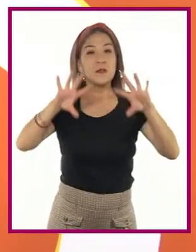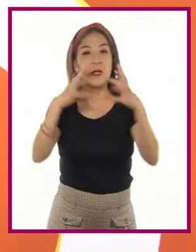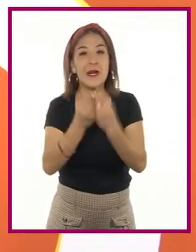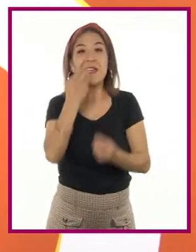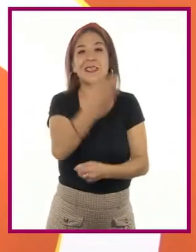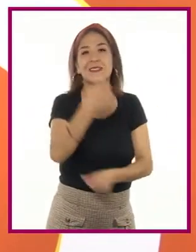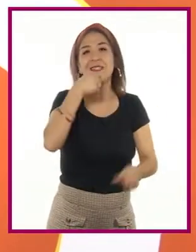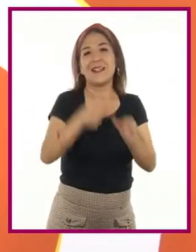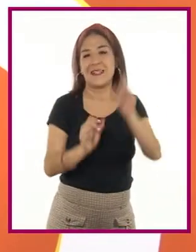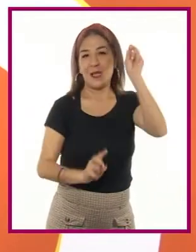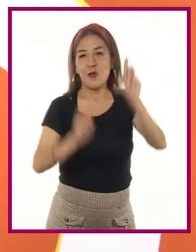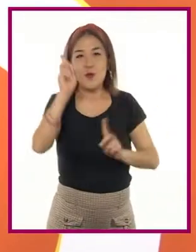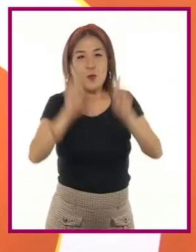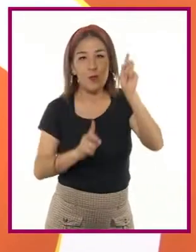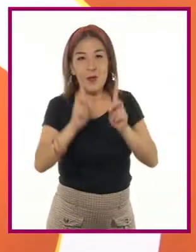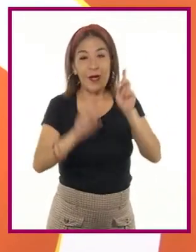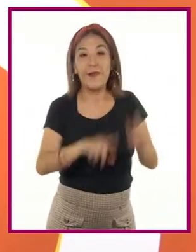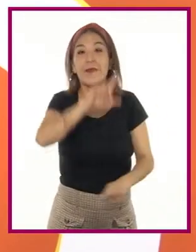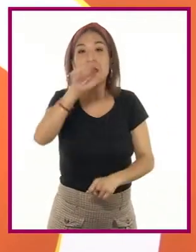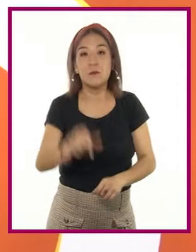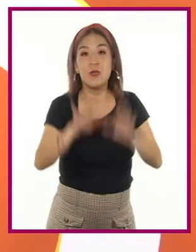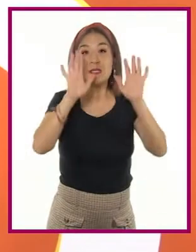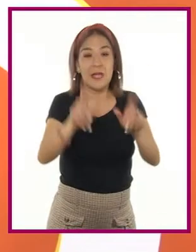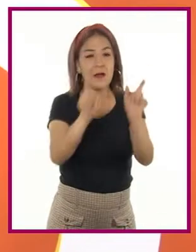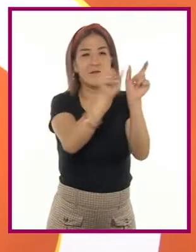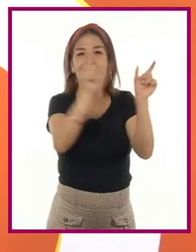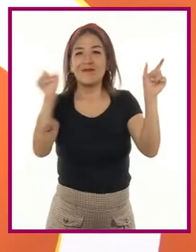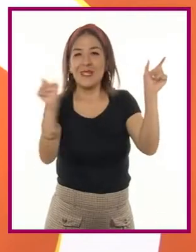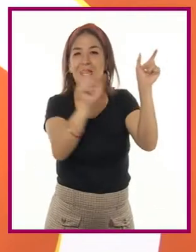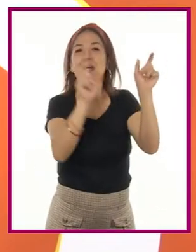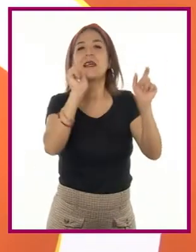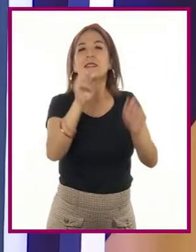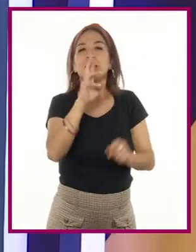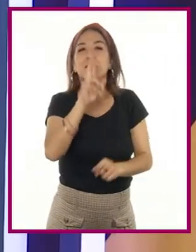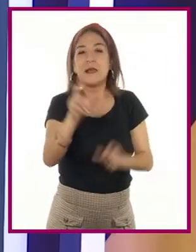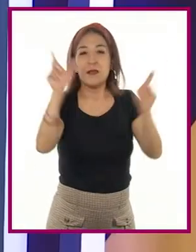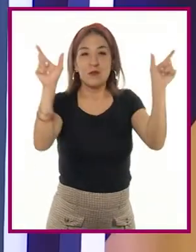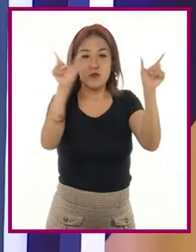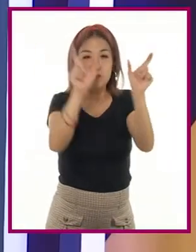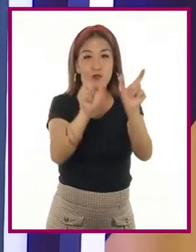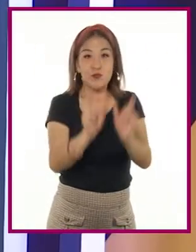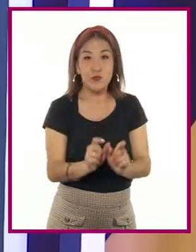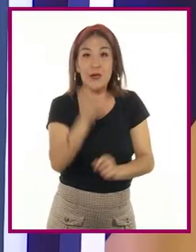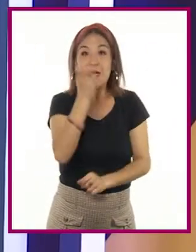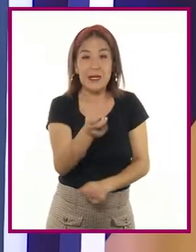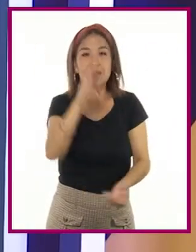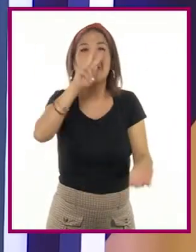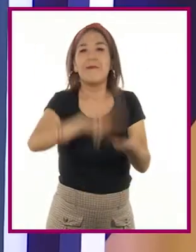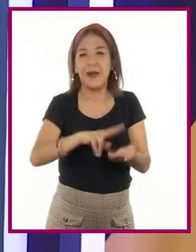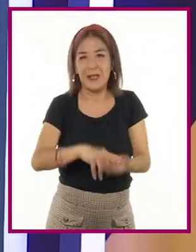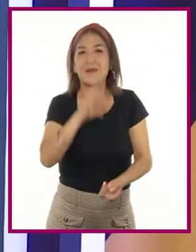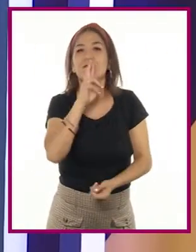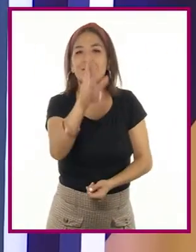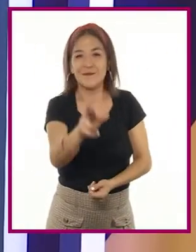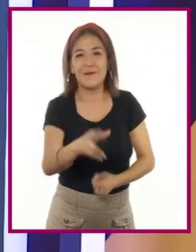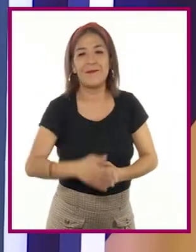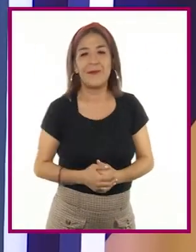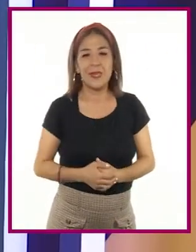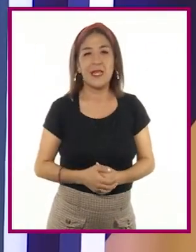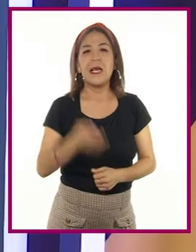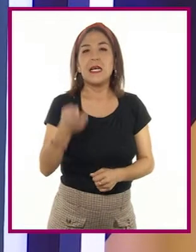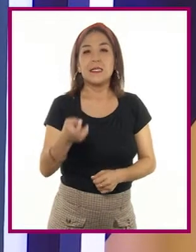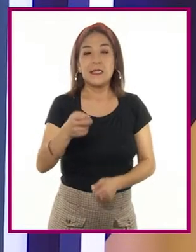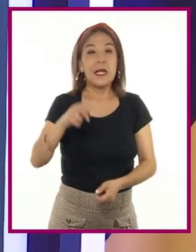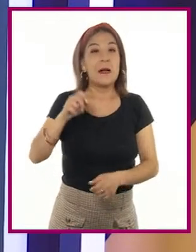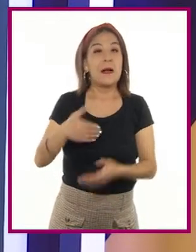incógnita y a través de la resolución de la ecuación se obtiene su valor a partir de lo anterior el valor es